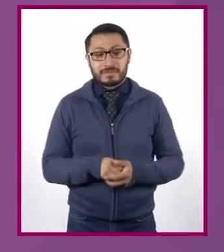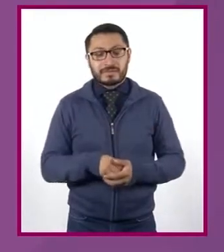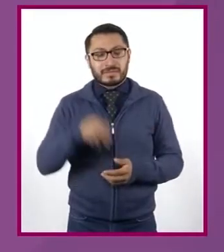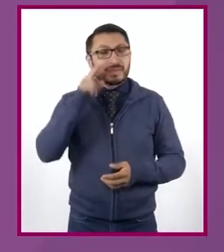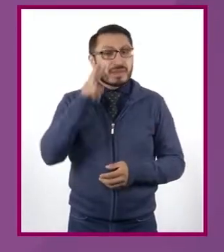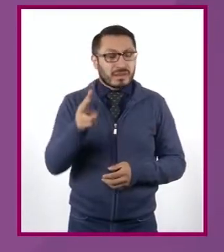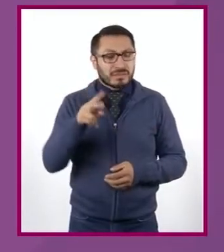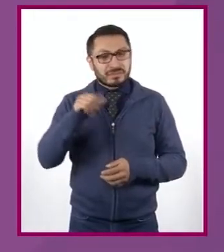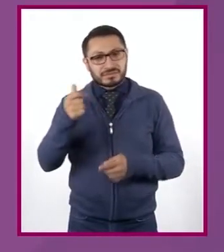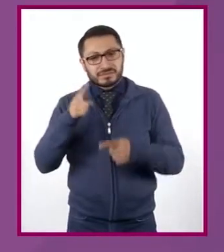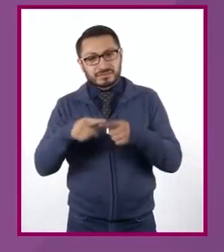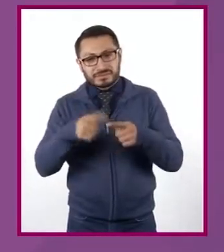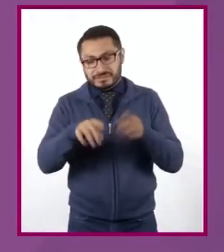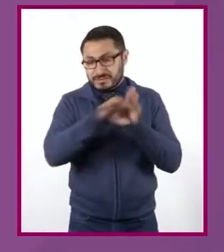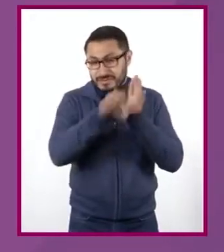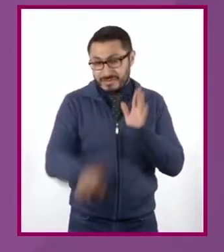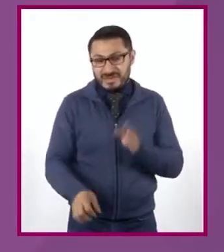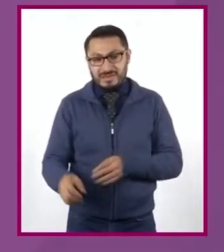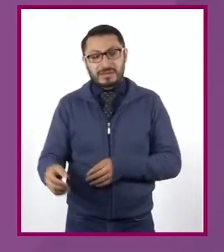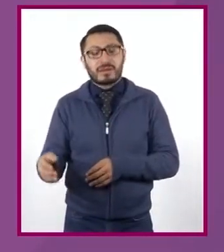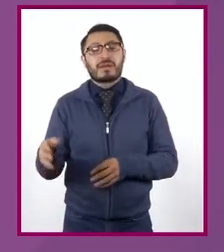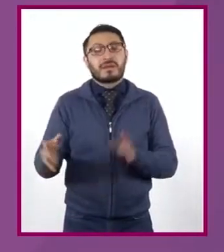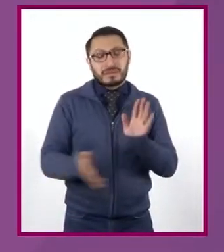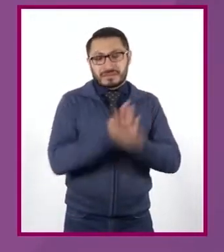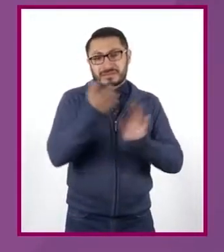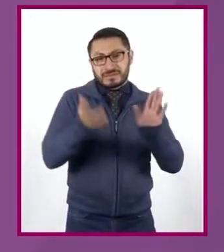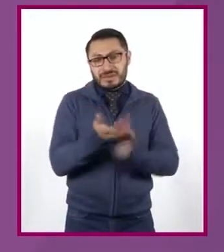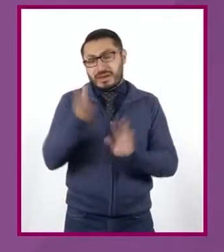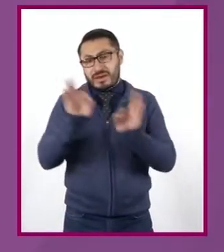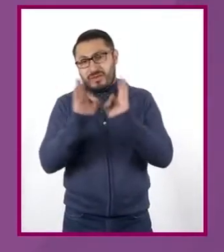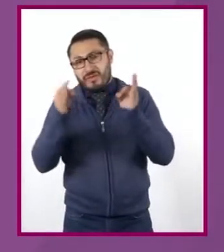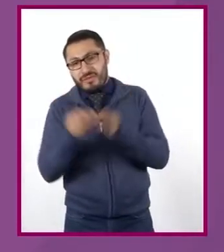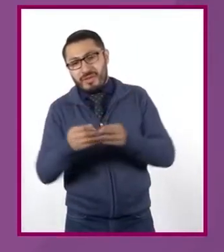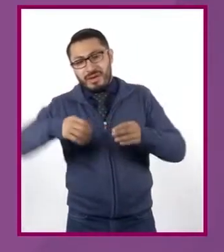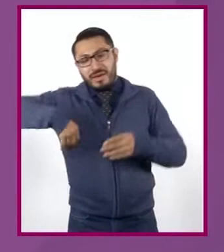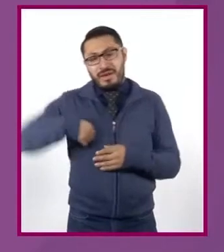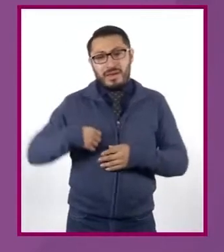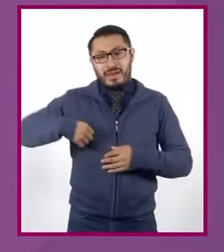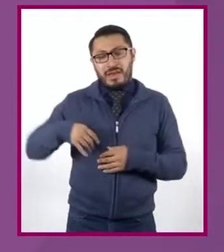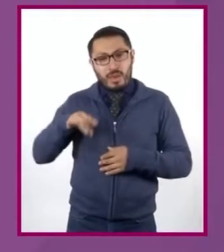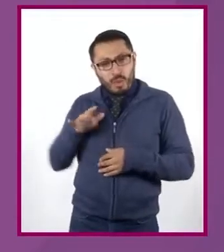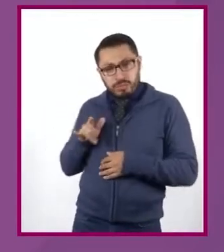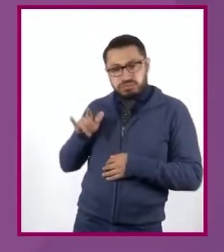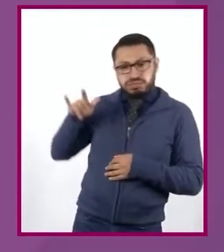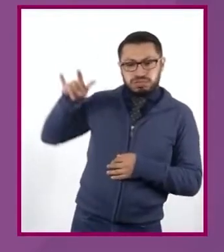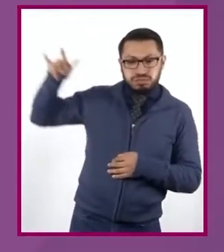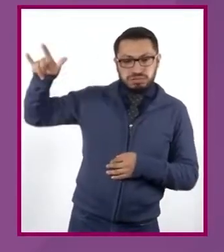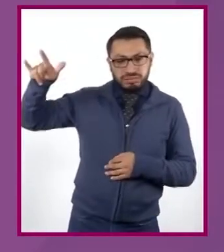Veamos otro ejemplo. Podemos construir un modelo del ala de un avión.